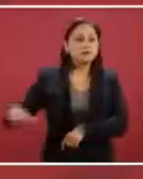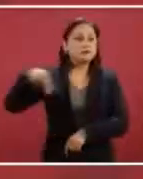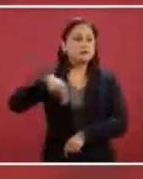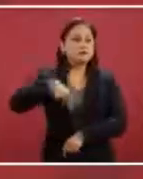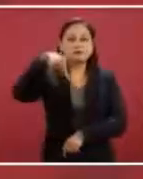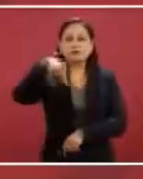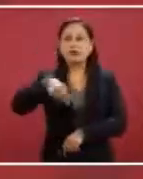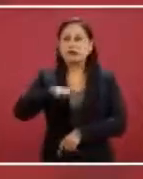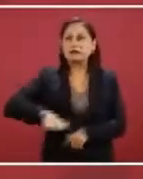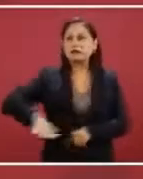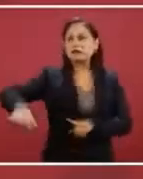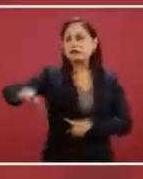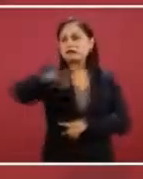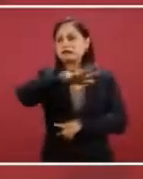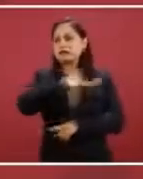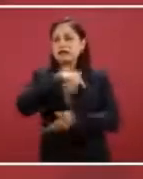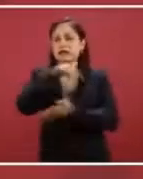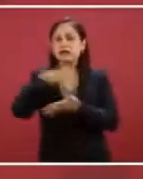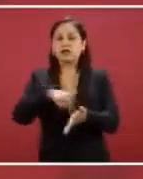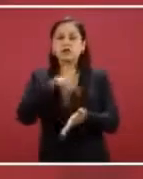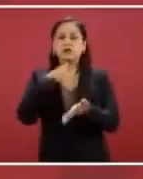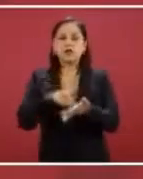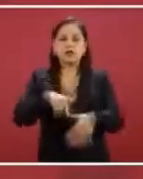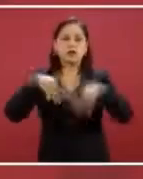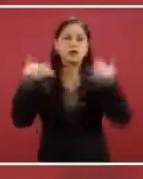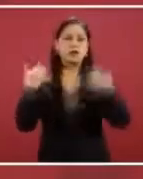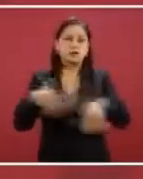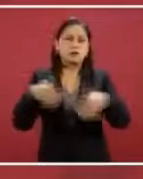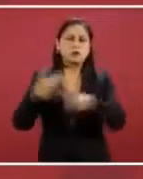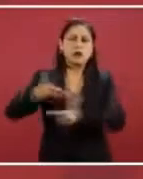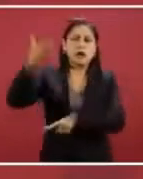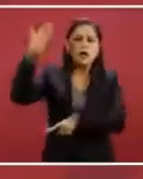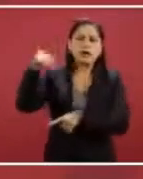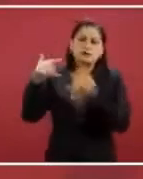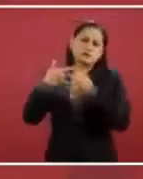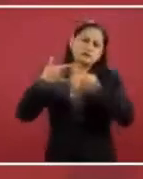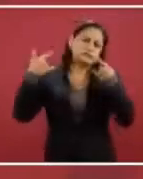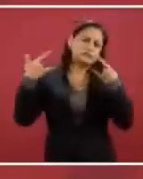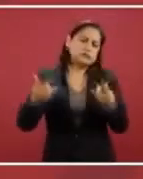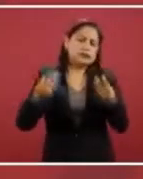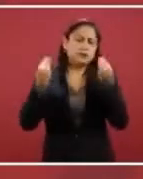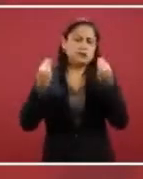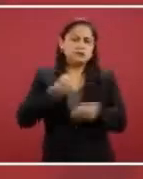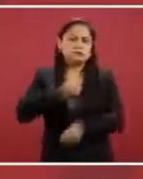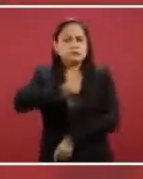de tragedias, pero también de las grandezas,